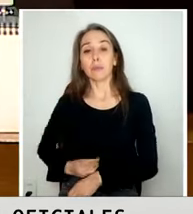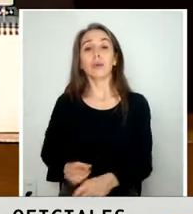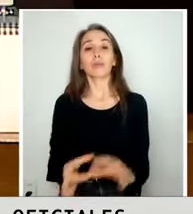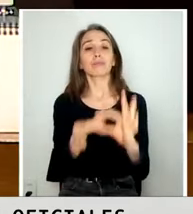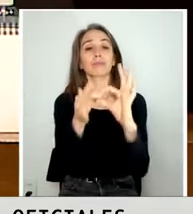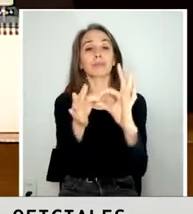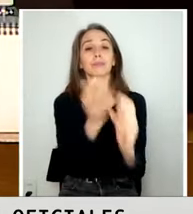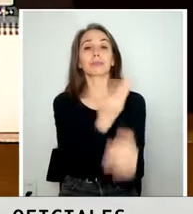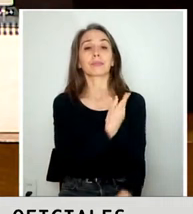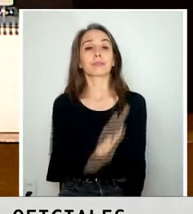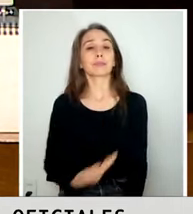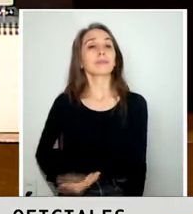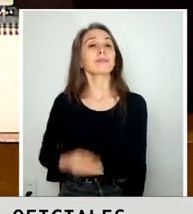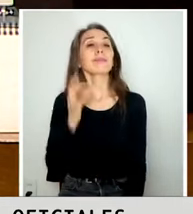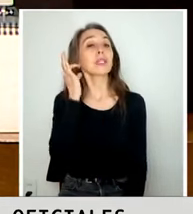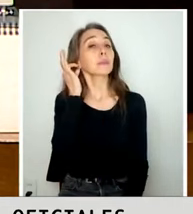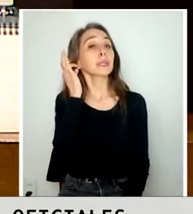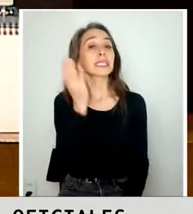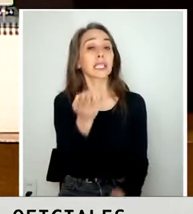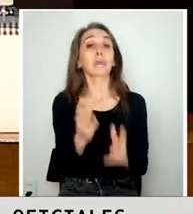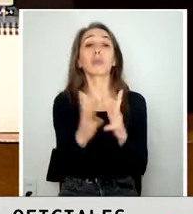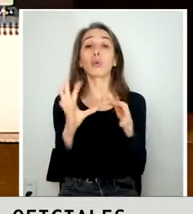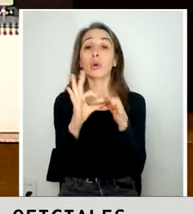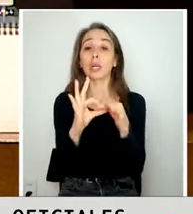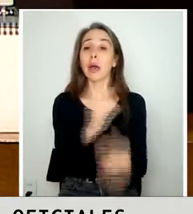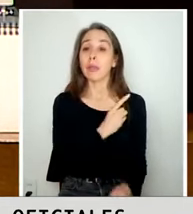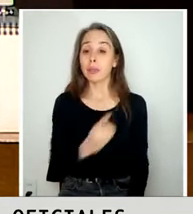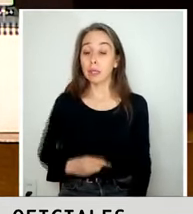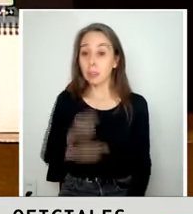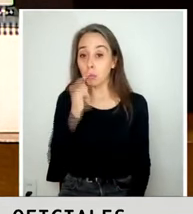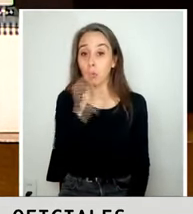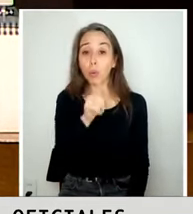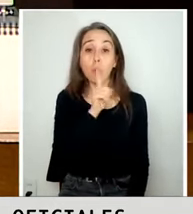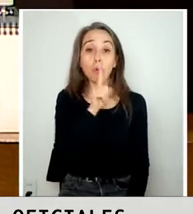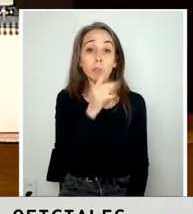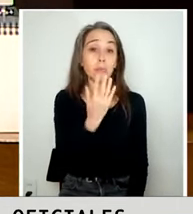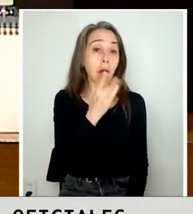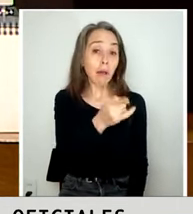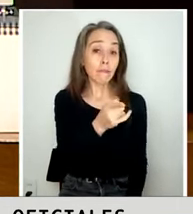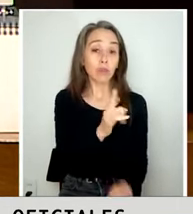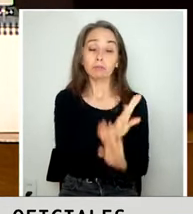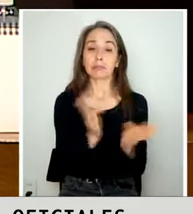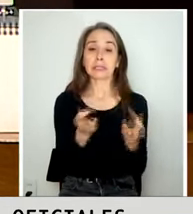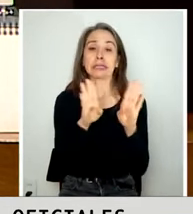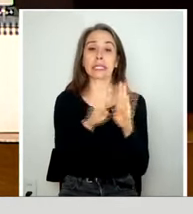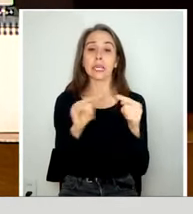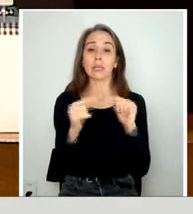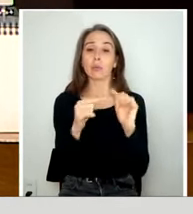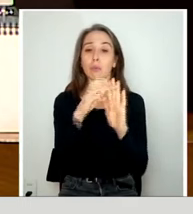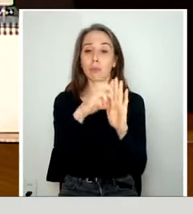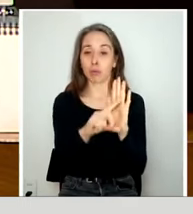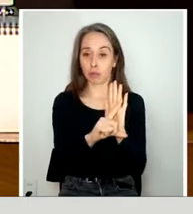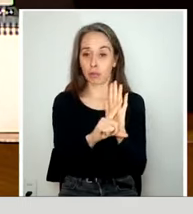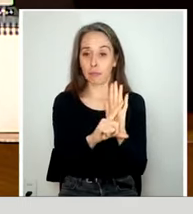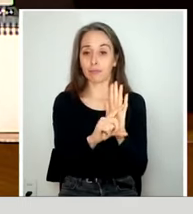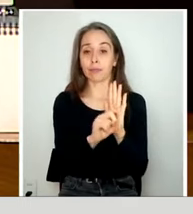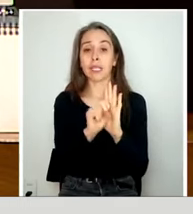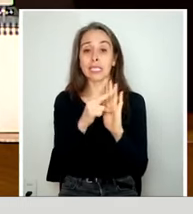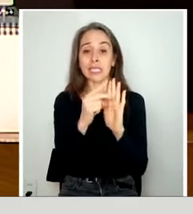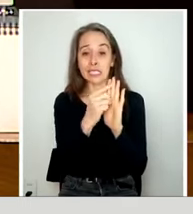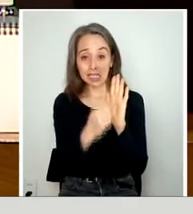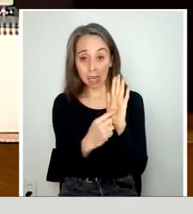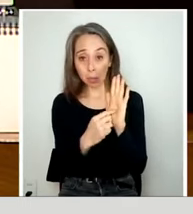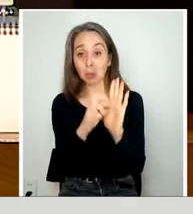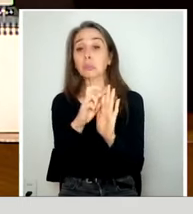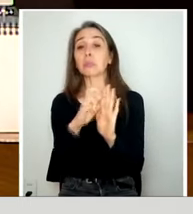Muchas gracias diputado con usted se cierra el debate en este proyecto de ley en segundo lugar corresponde tratar el proyecto